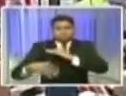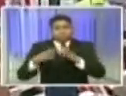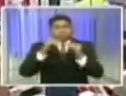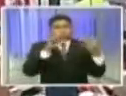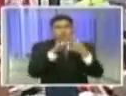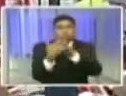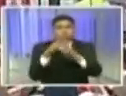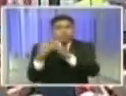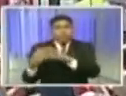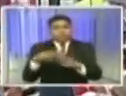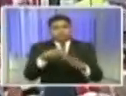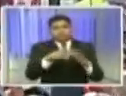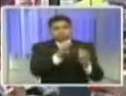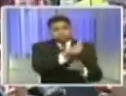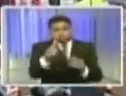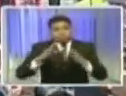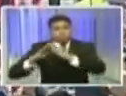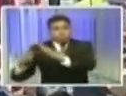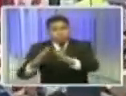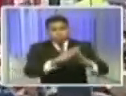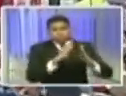todas las comunidades.